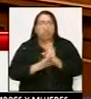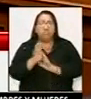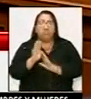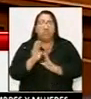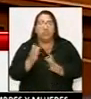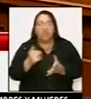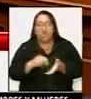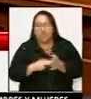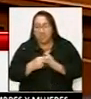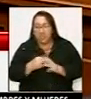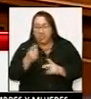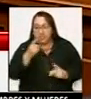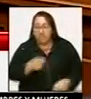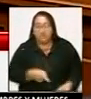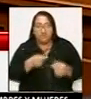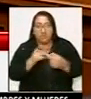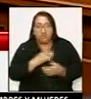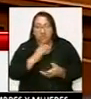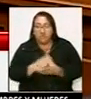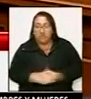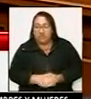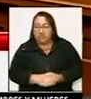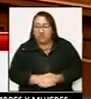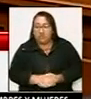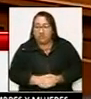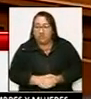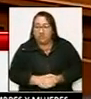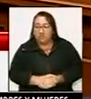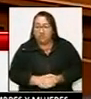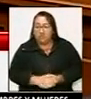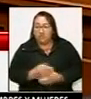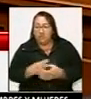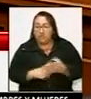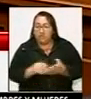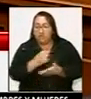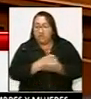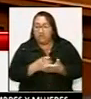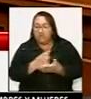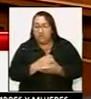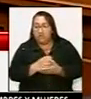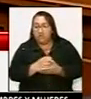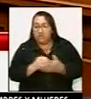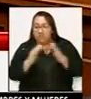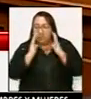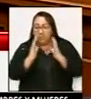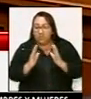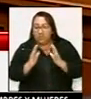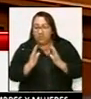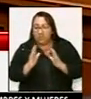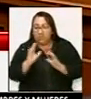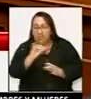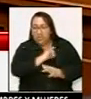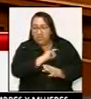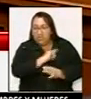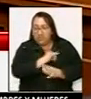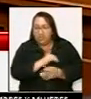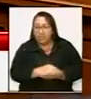se quiere, para enfrentar el problema de violencia de género, que son los centros de atención